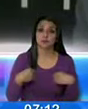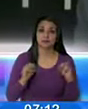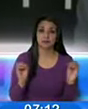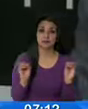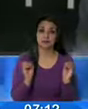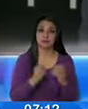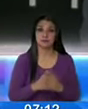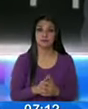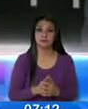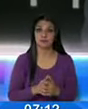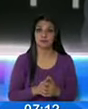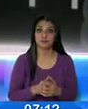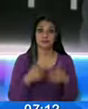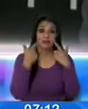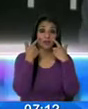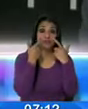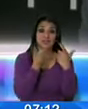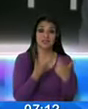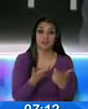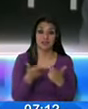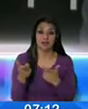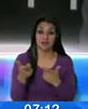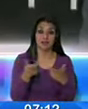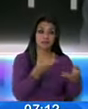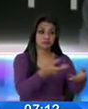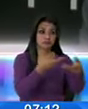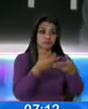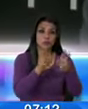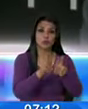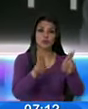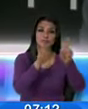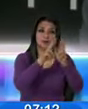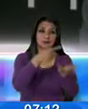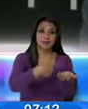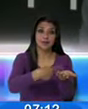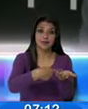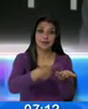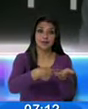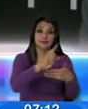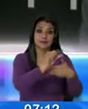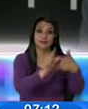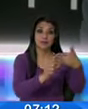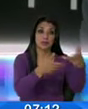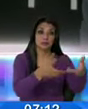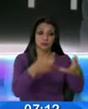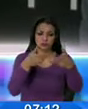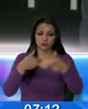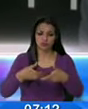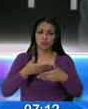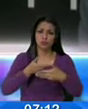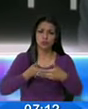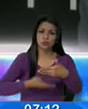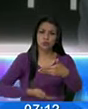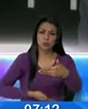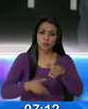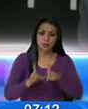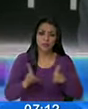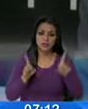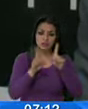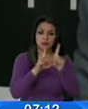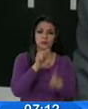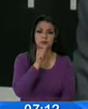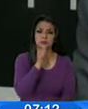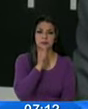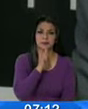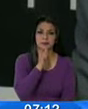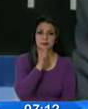recibe la Fiscalía de la Unidad, que provienen de la Unidad de Análisis Financiero, son documentos reservados. Son